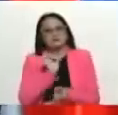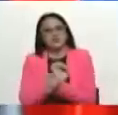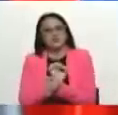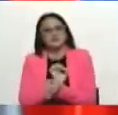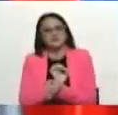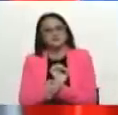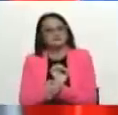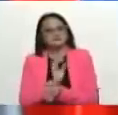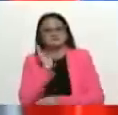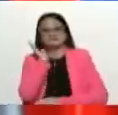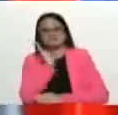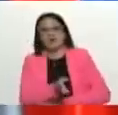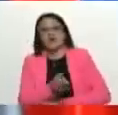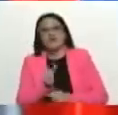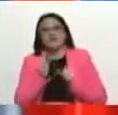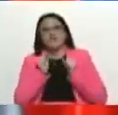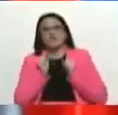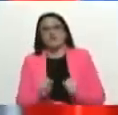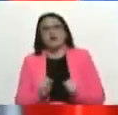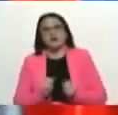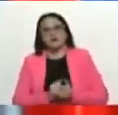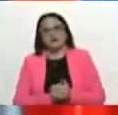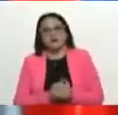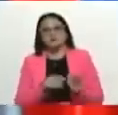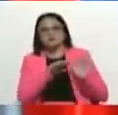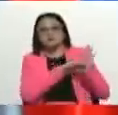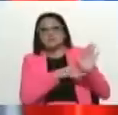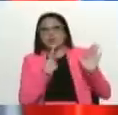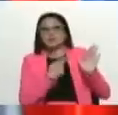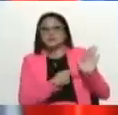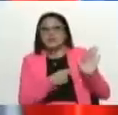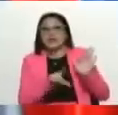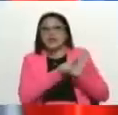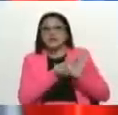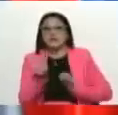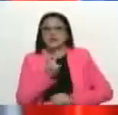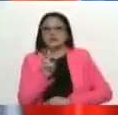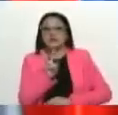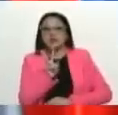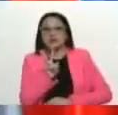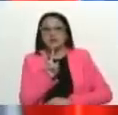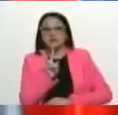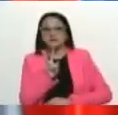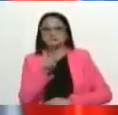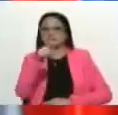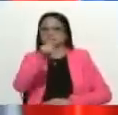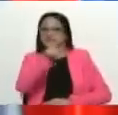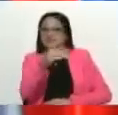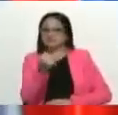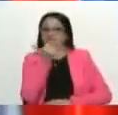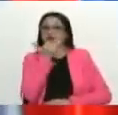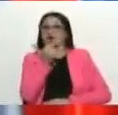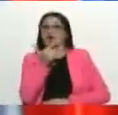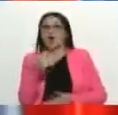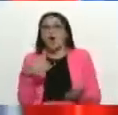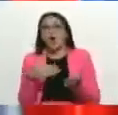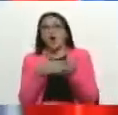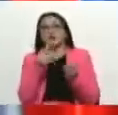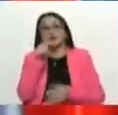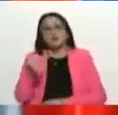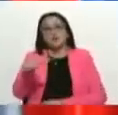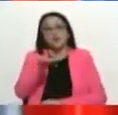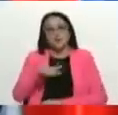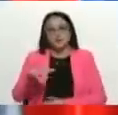máxima pena que establece la ley venezolana, esta afrenta que han hecho en contra de nuestro